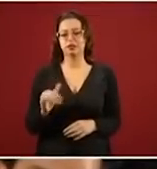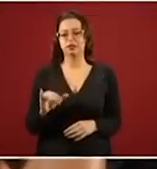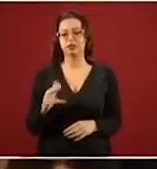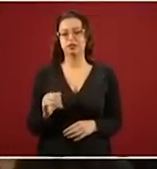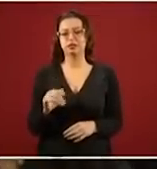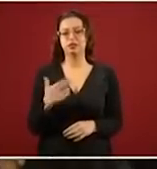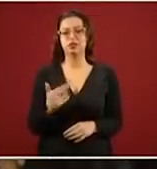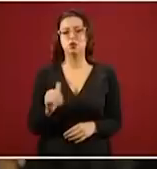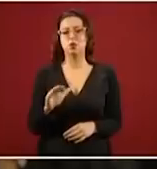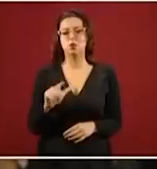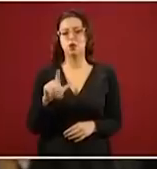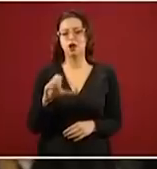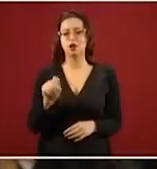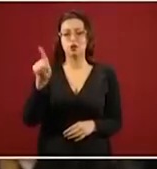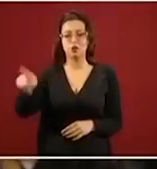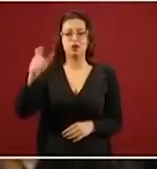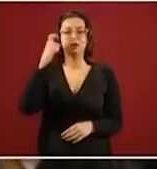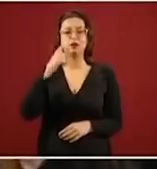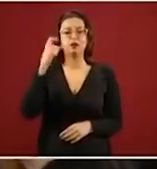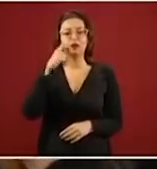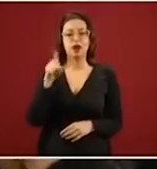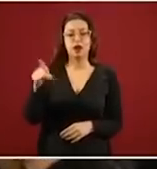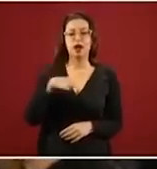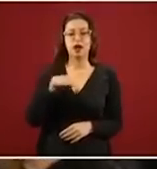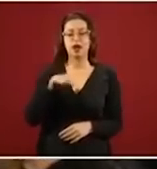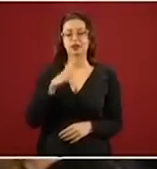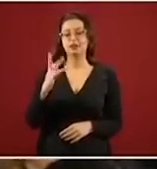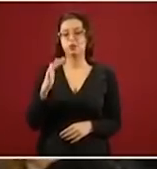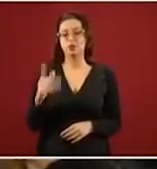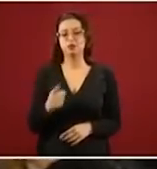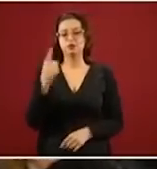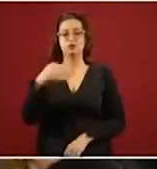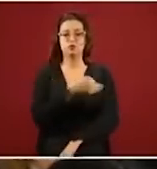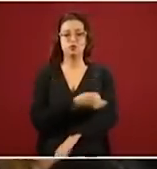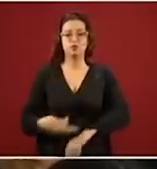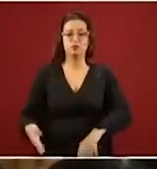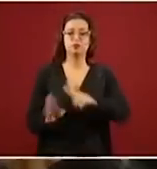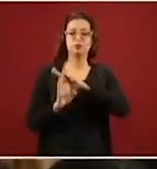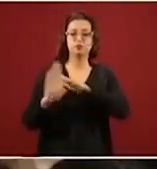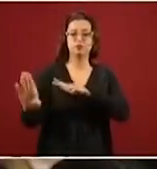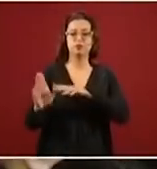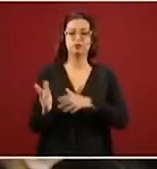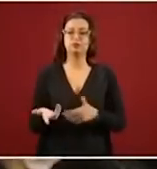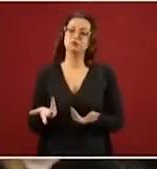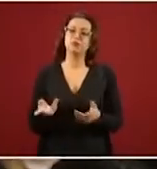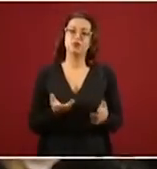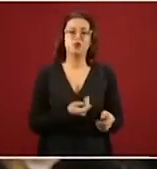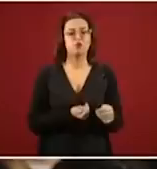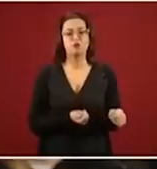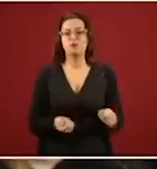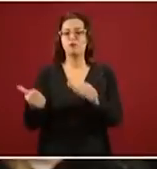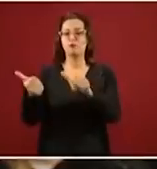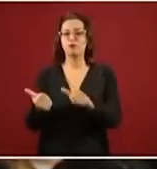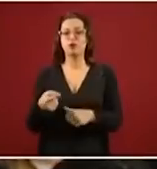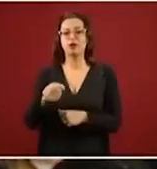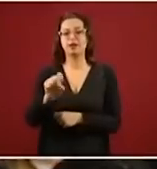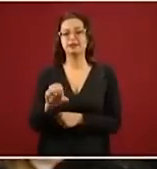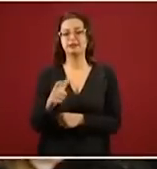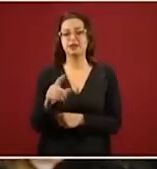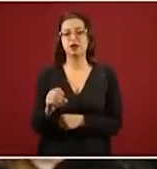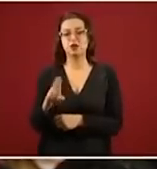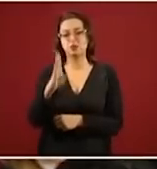guerrero existen 51 familias en situación de desplazados como usted sabe existe un acuerdo de conseguir de la gobernación